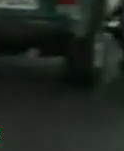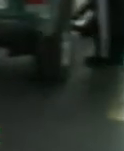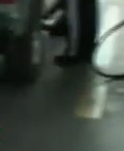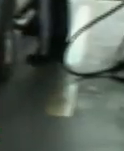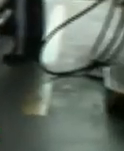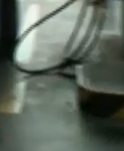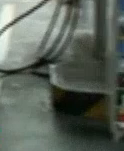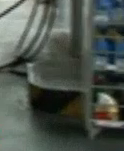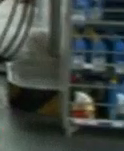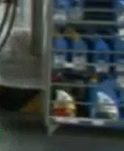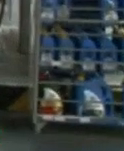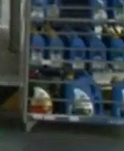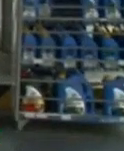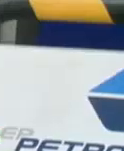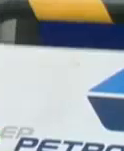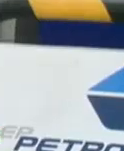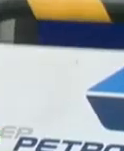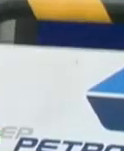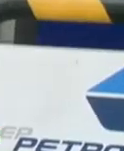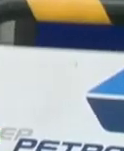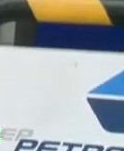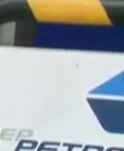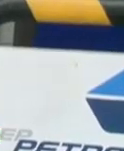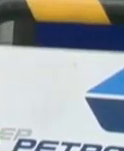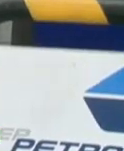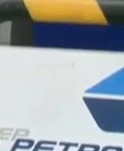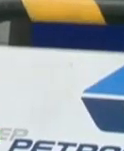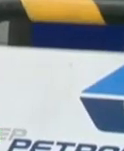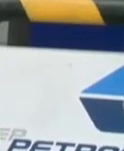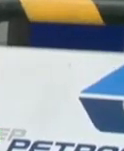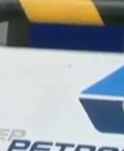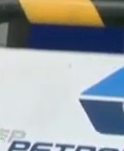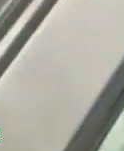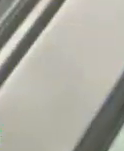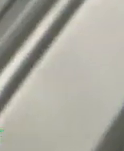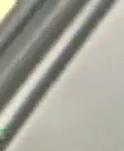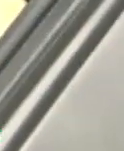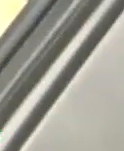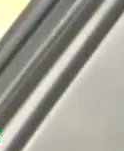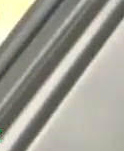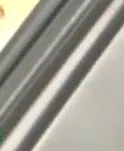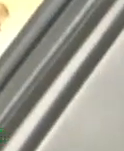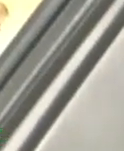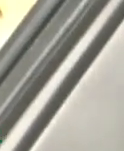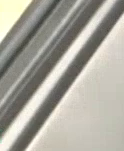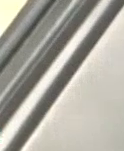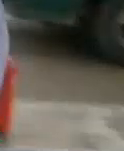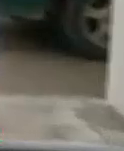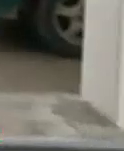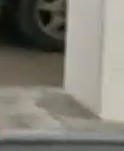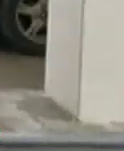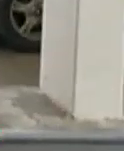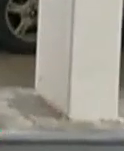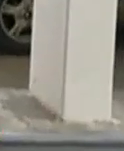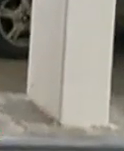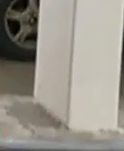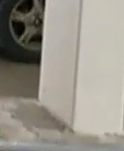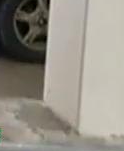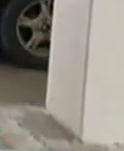la importación de combustibles. De esta forma, el precio de la gasolina extra, que con el subsidio del Estado ecuatoriano está